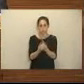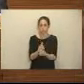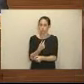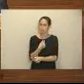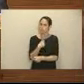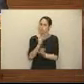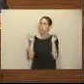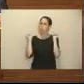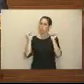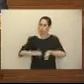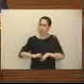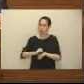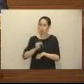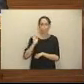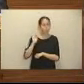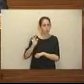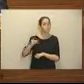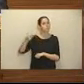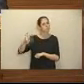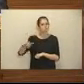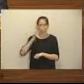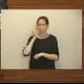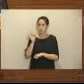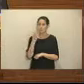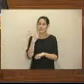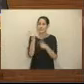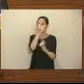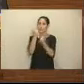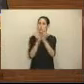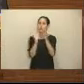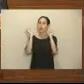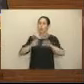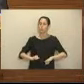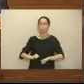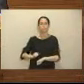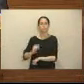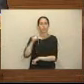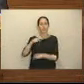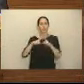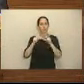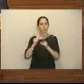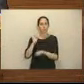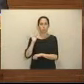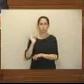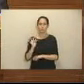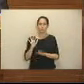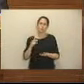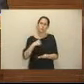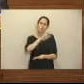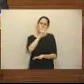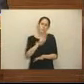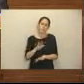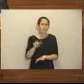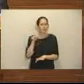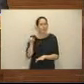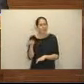usted. Sería bueno, sería importante contar con presupuestos en Asturias. Pero mire, yo creo que usted ayer perdió